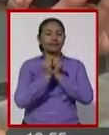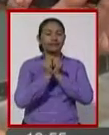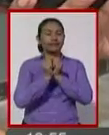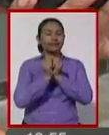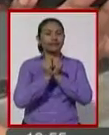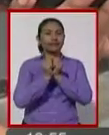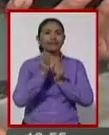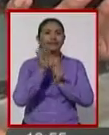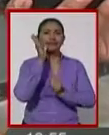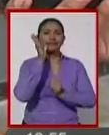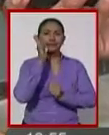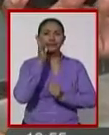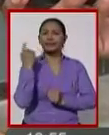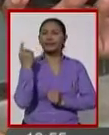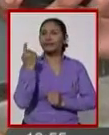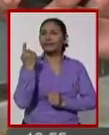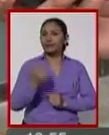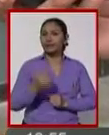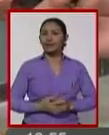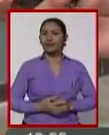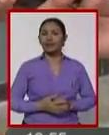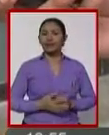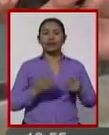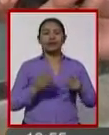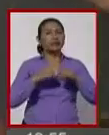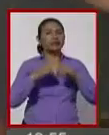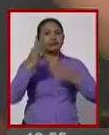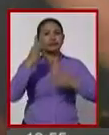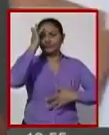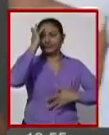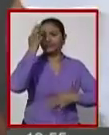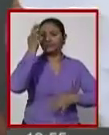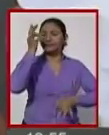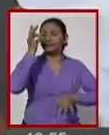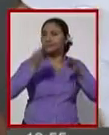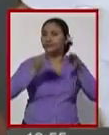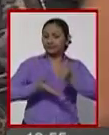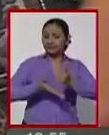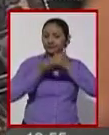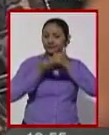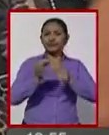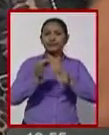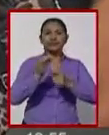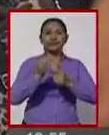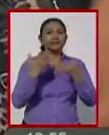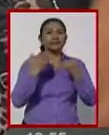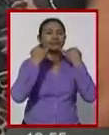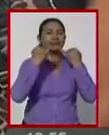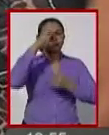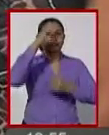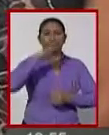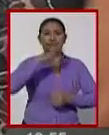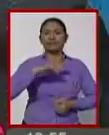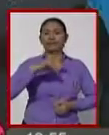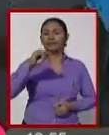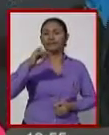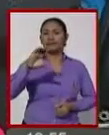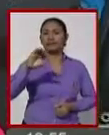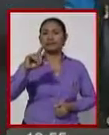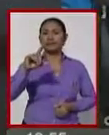parábamos, con mi madre. Está internada ahí. Las personas que deseen ayudar o que tengan información del señor Nicolás